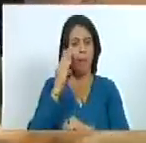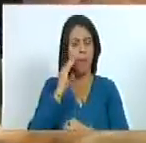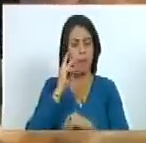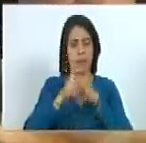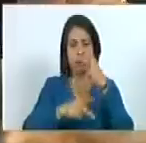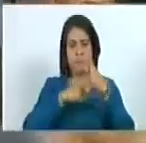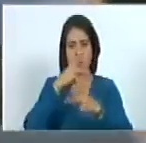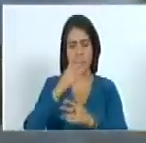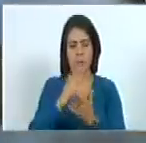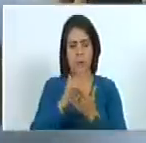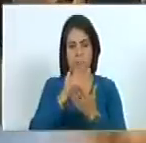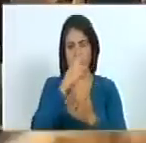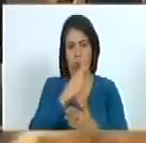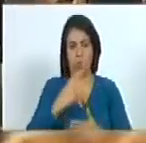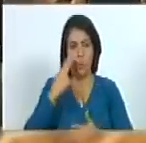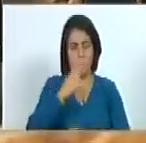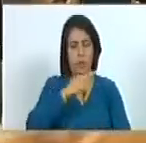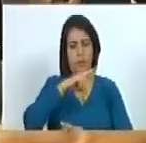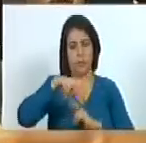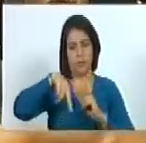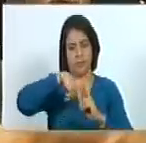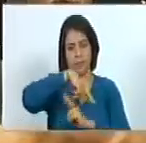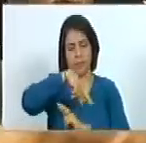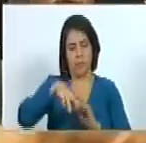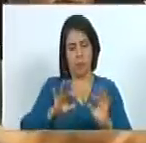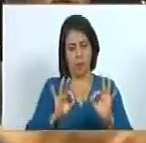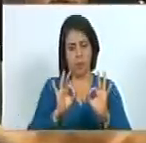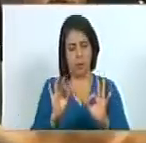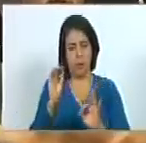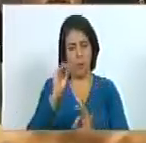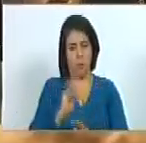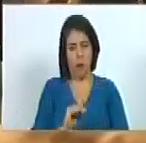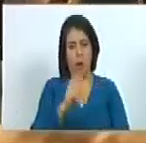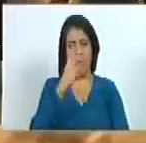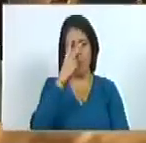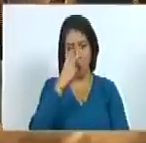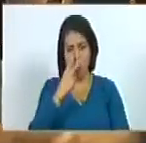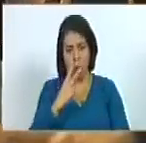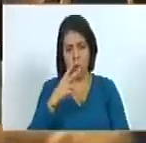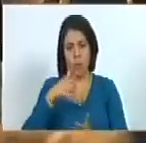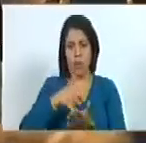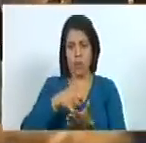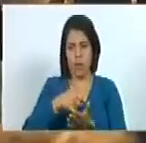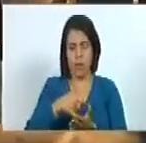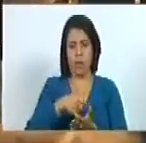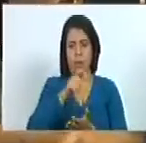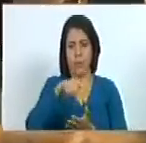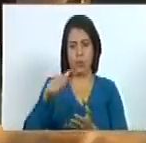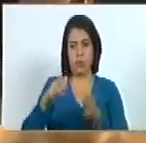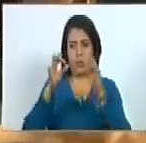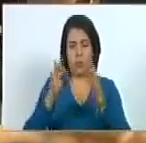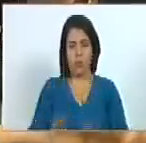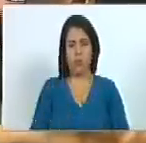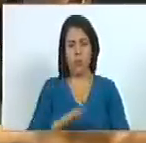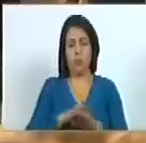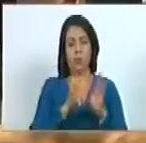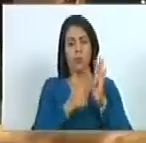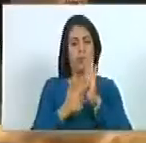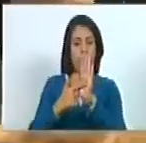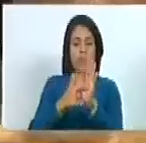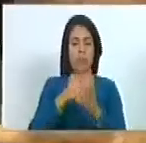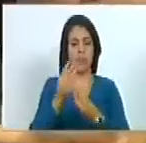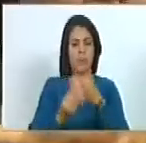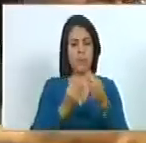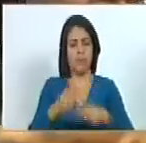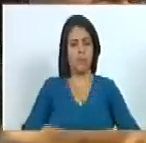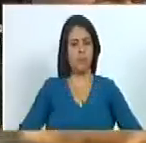que fue siempre su compromiso revolucionario, especialmente con los más desposeídos, especialmente con las causas más justas, y que lo demostró a través de su